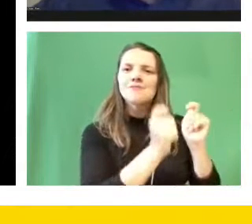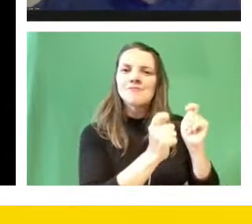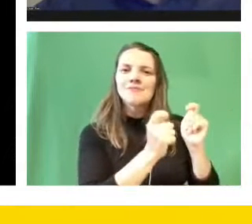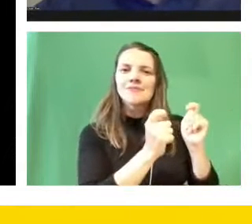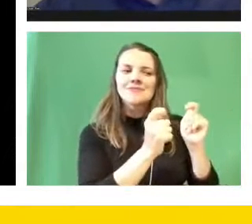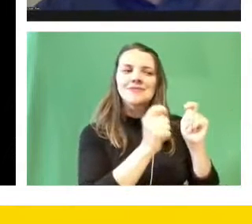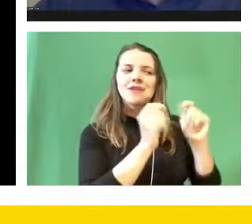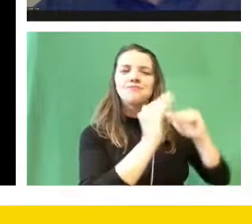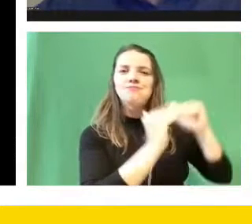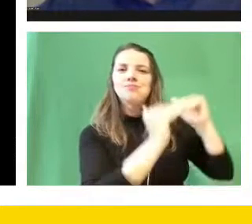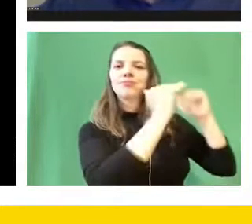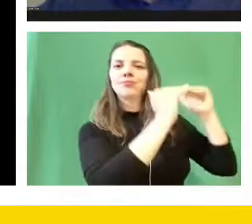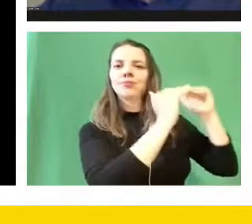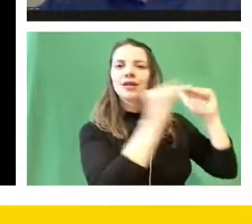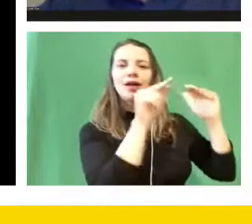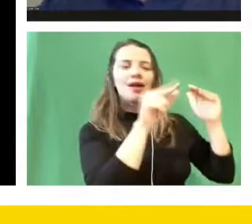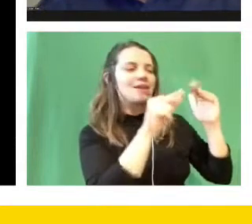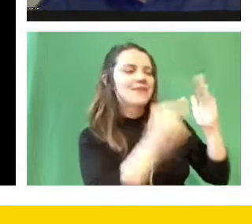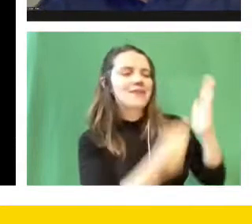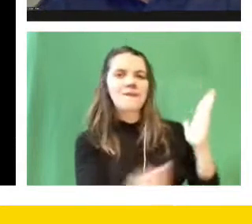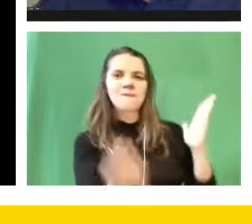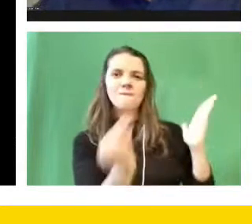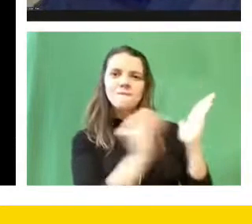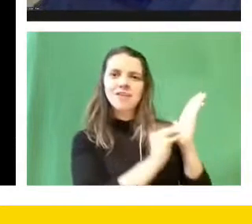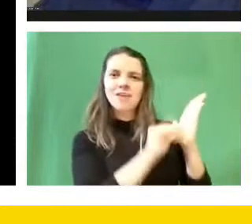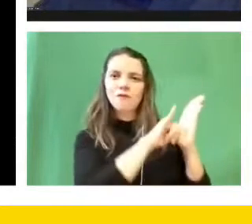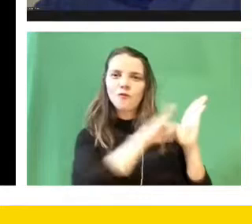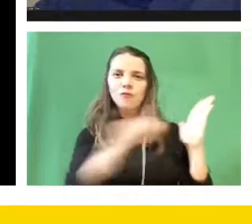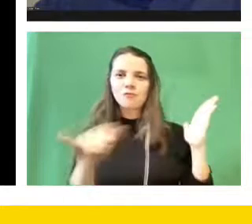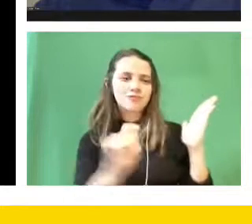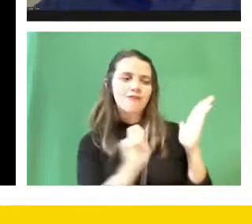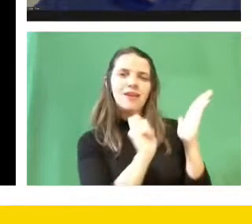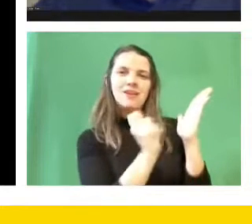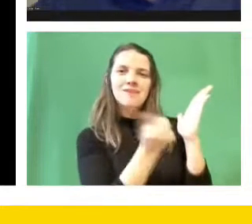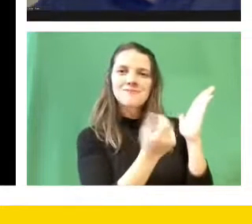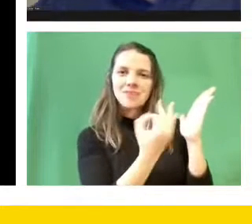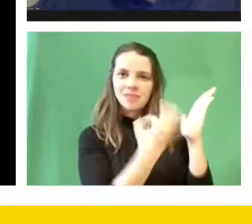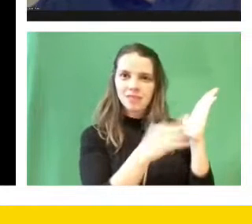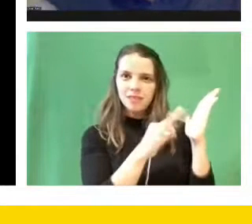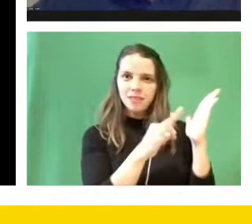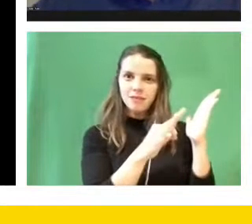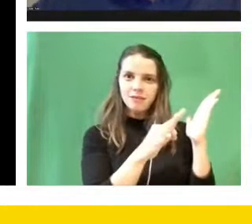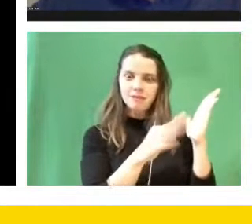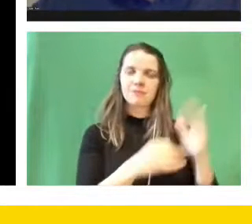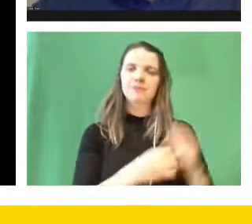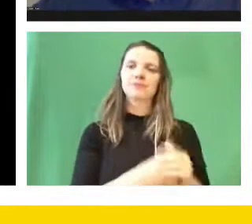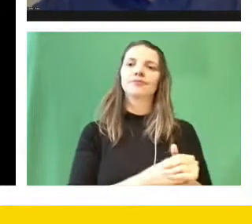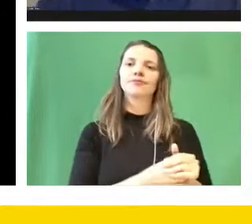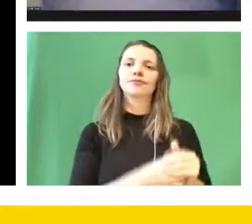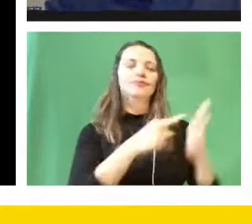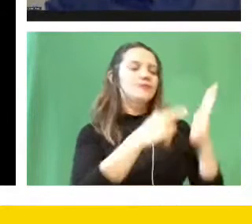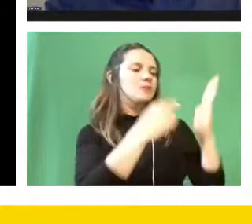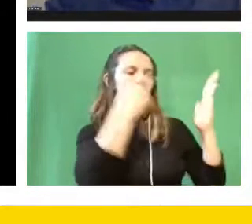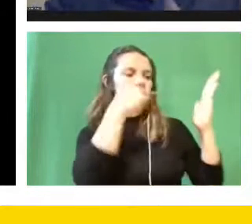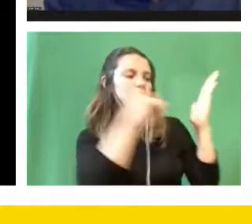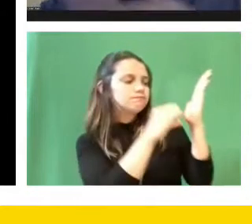segundo bajo de la lámina, dice lo siguiente: el plan de evacuación,